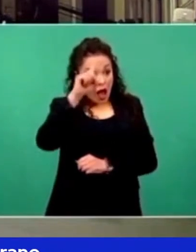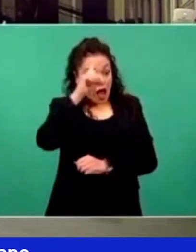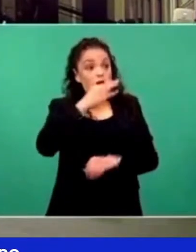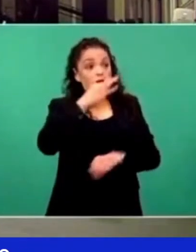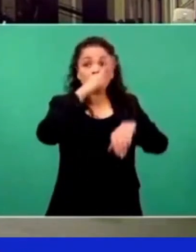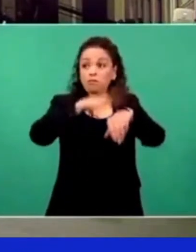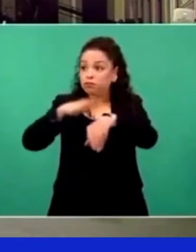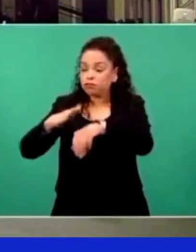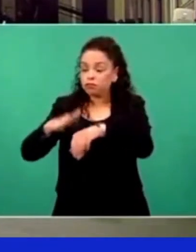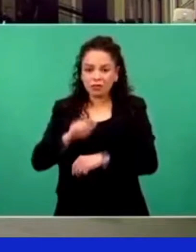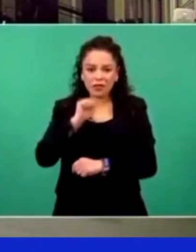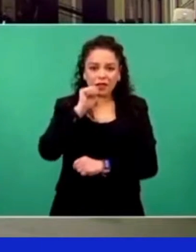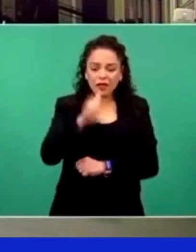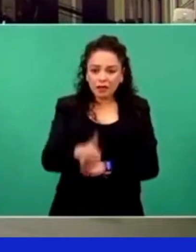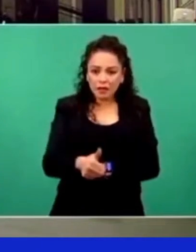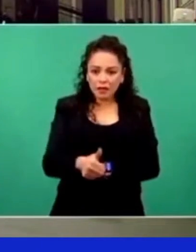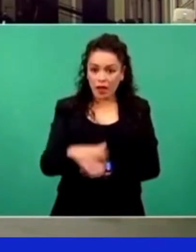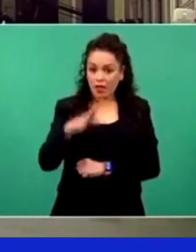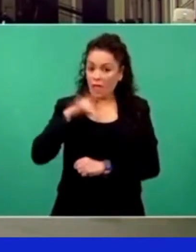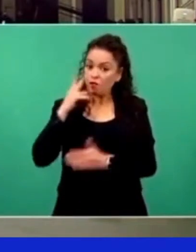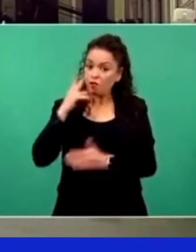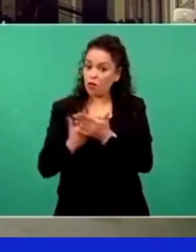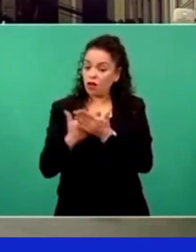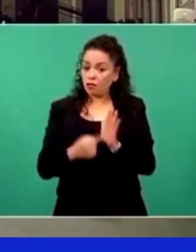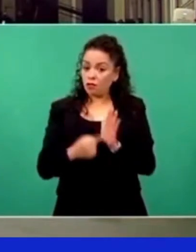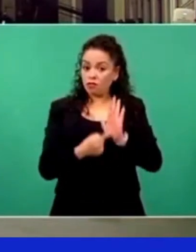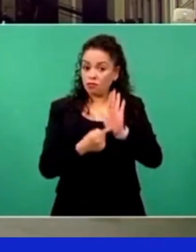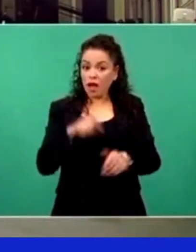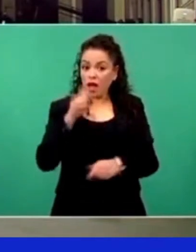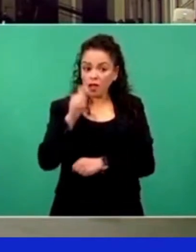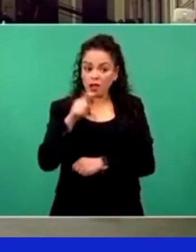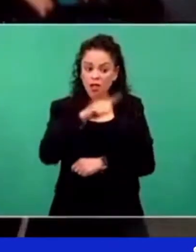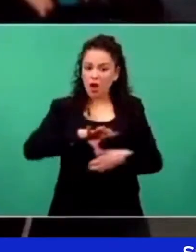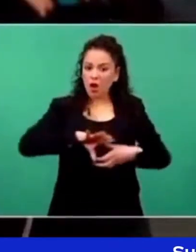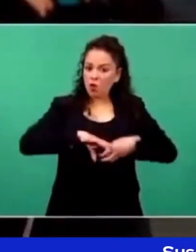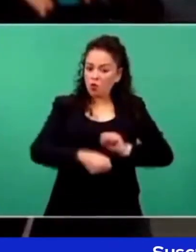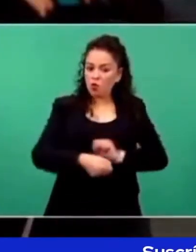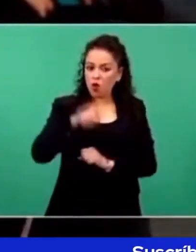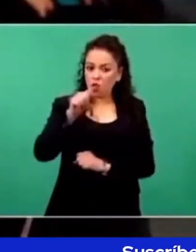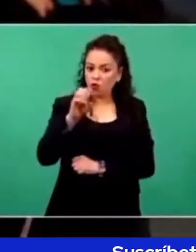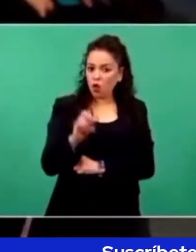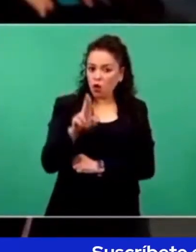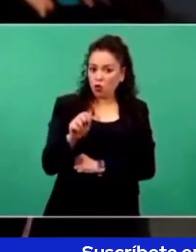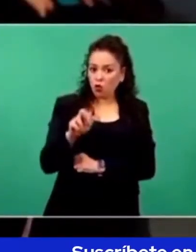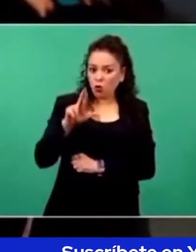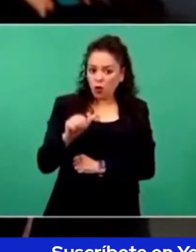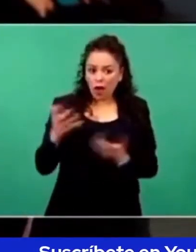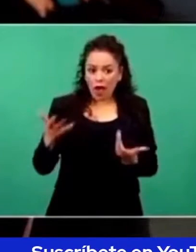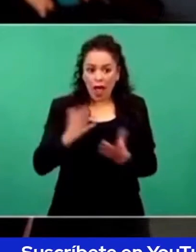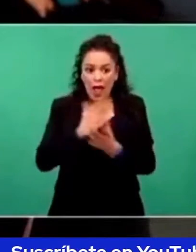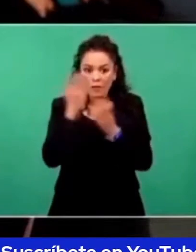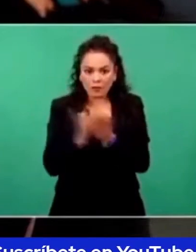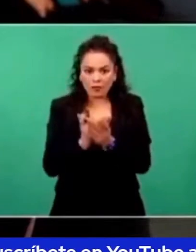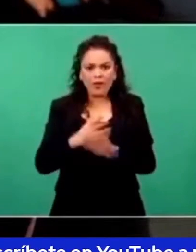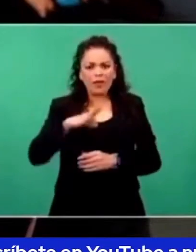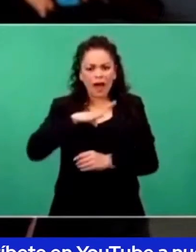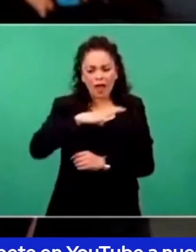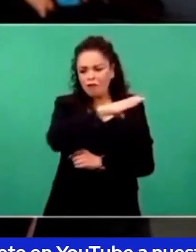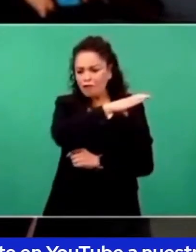hay tortura, hay evidencias de tortura, y que en los expedientes hay fotos, y bueno, pues están